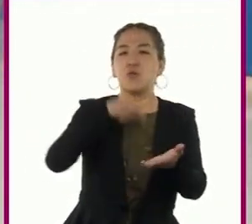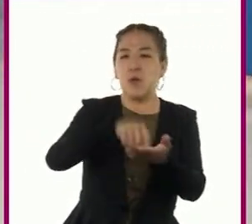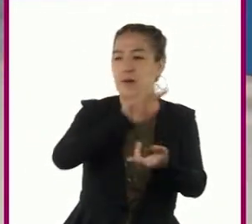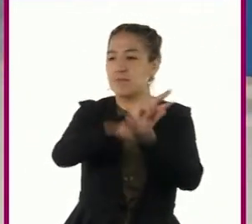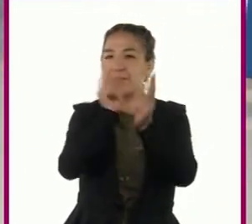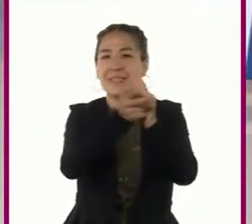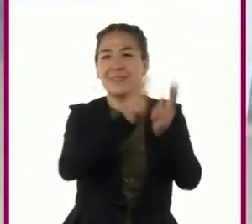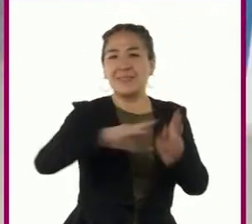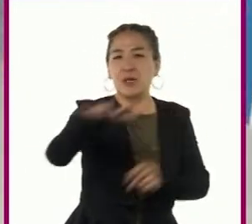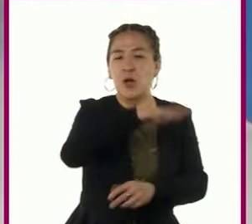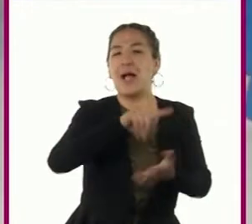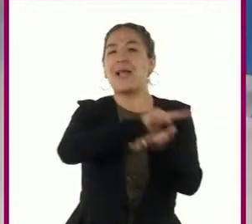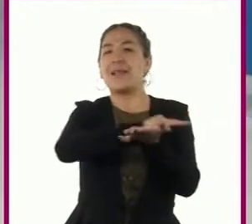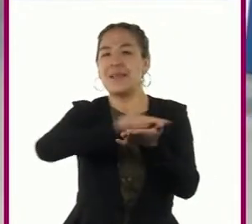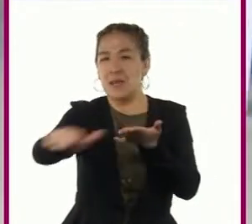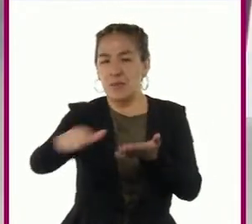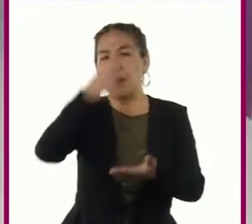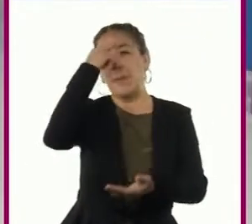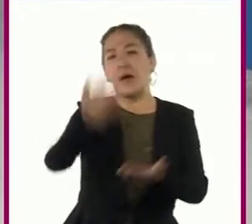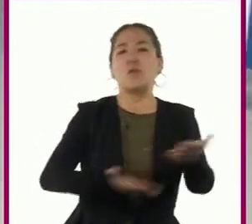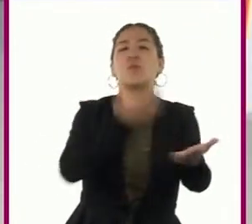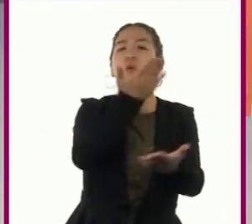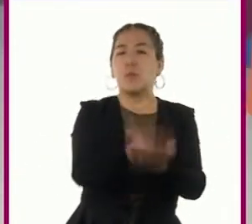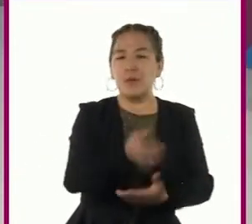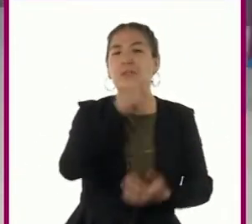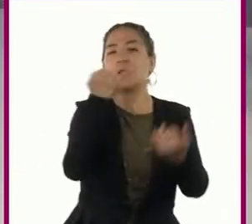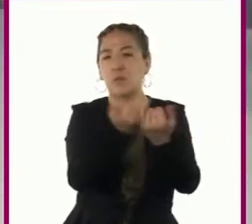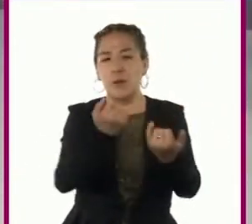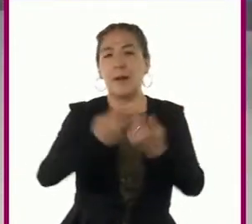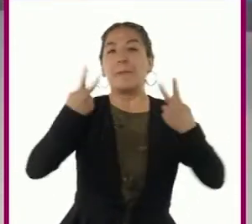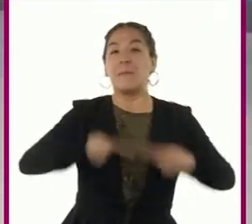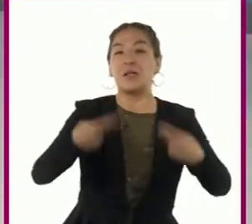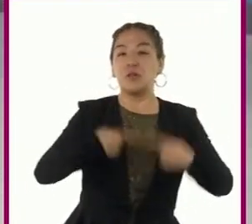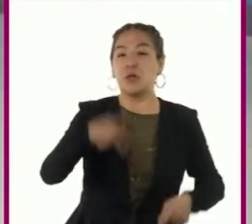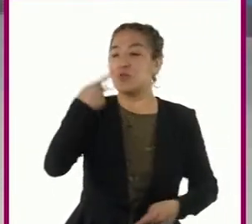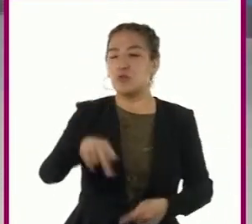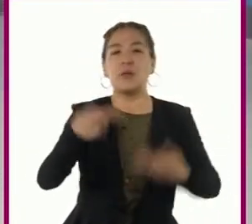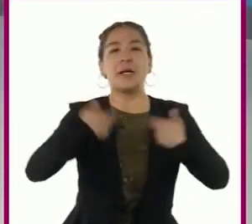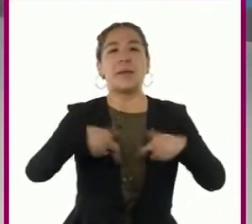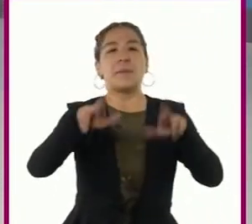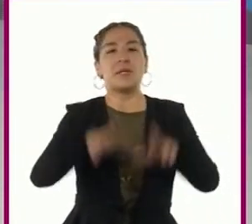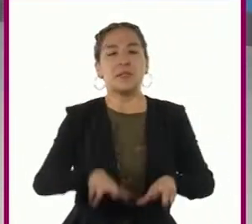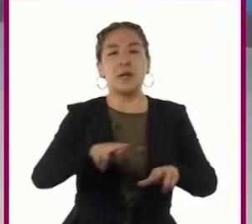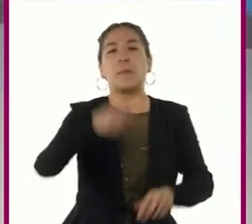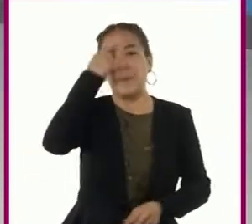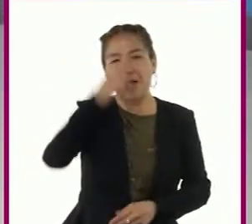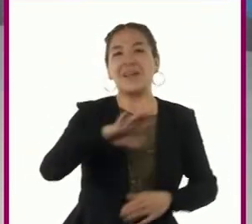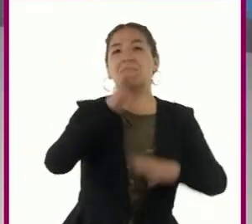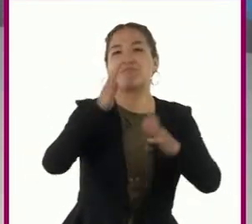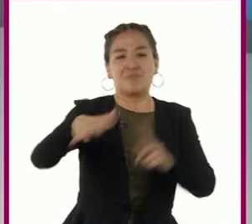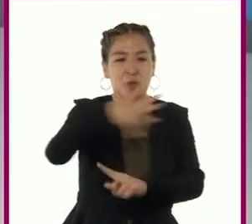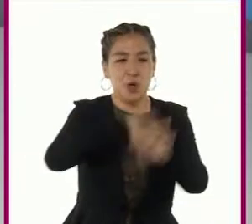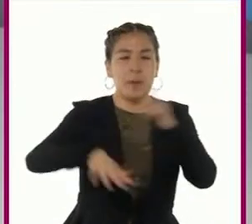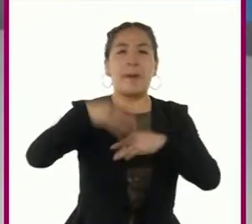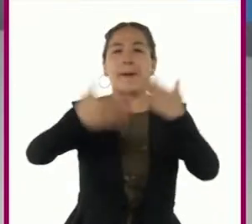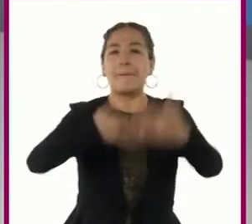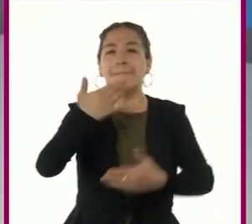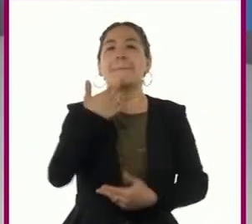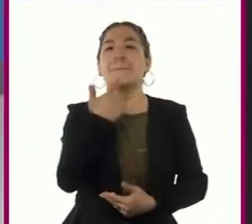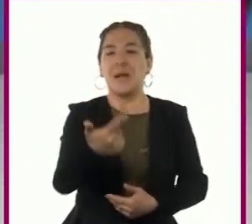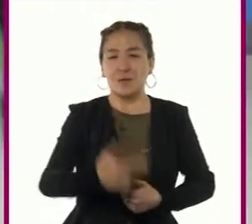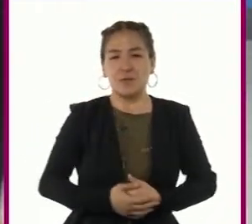vecindario, dar propuestas a las y los representantes ciudadanos para mejorar el entorno. ¿Cómo